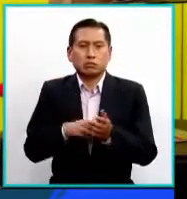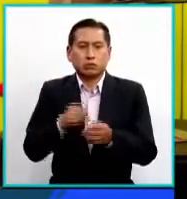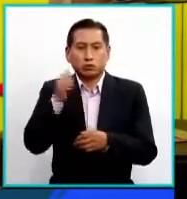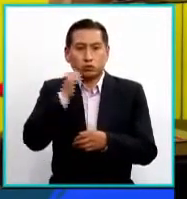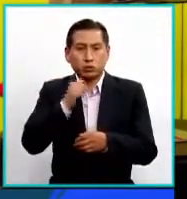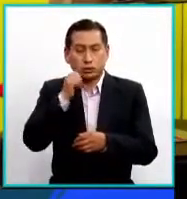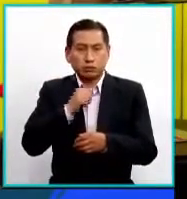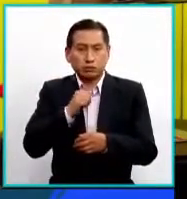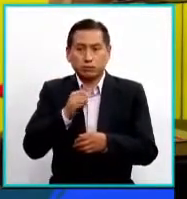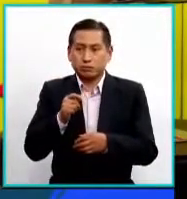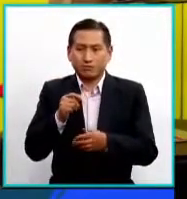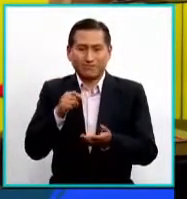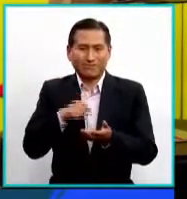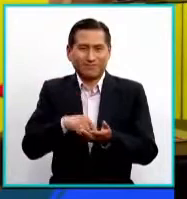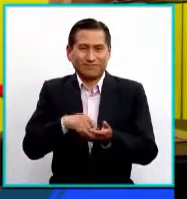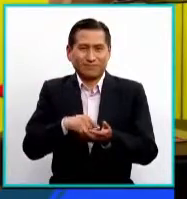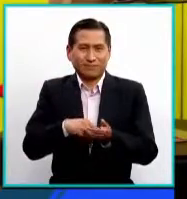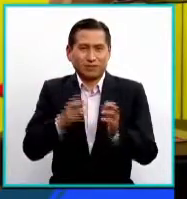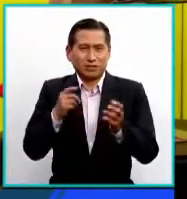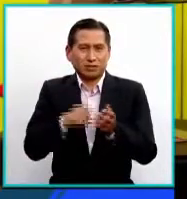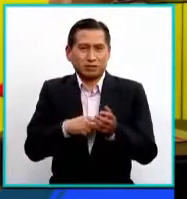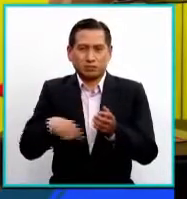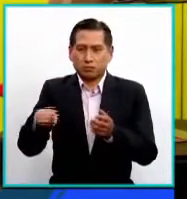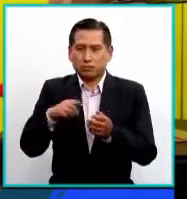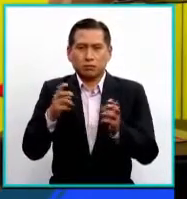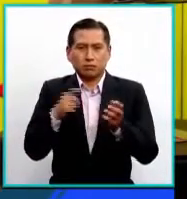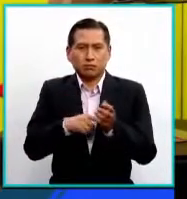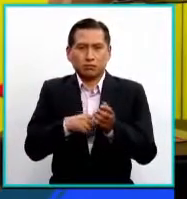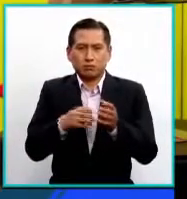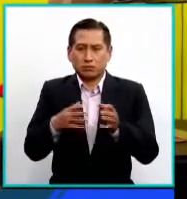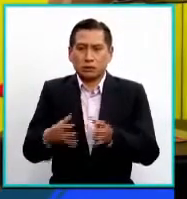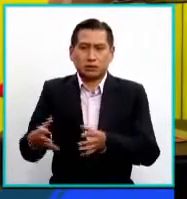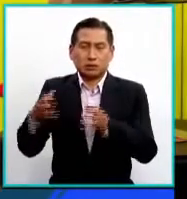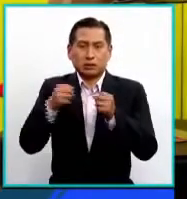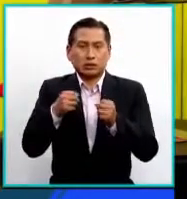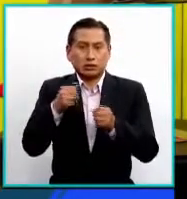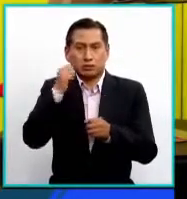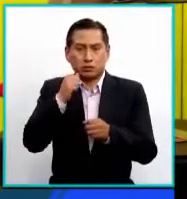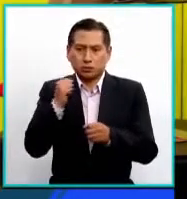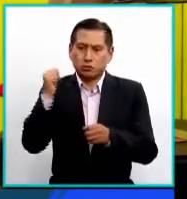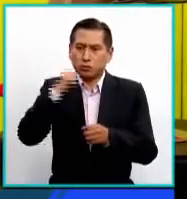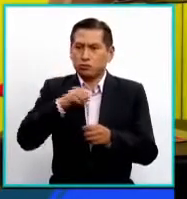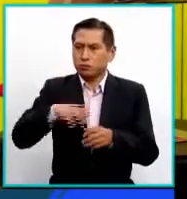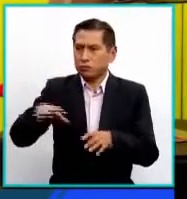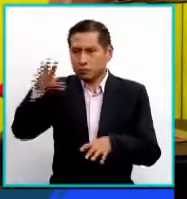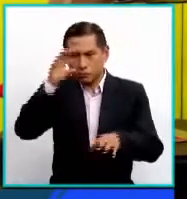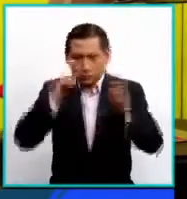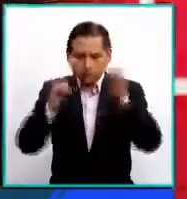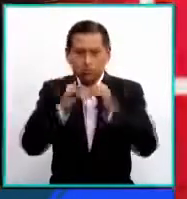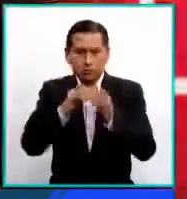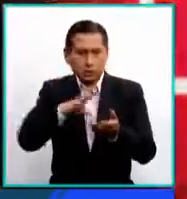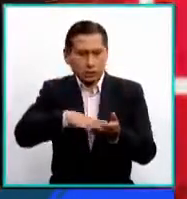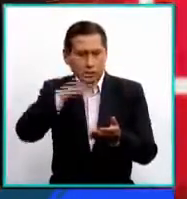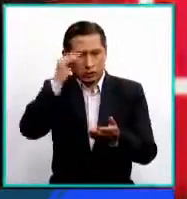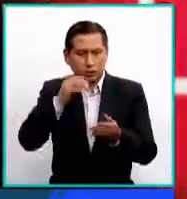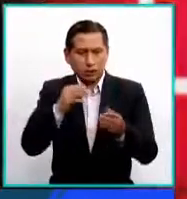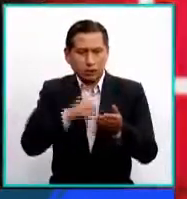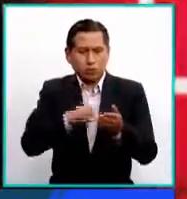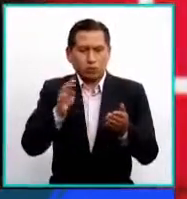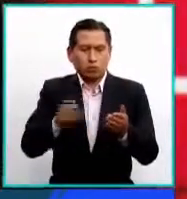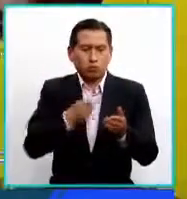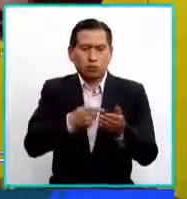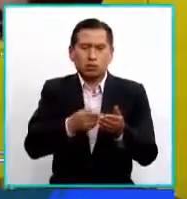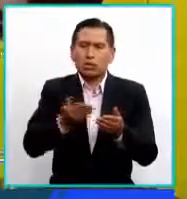las mujeres, como dentro de esta corriente de empoderamiento, han logrado aprender instrumentos que han sido